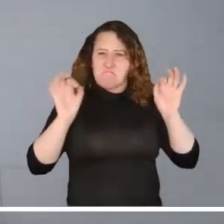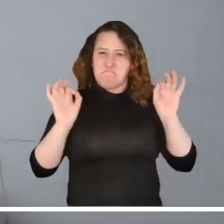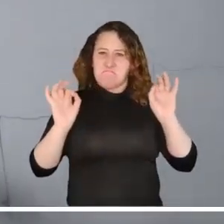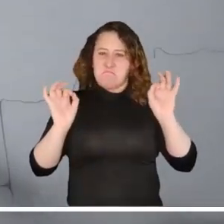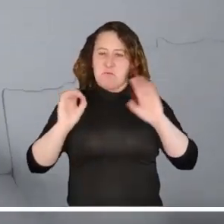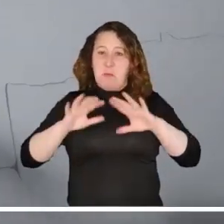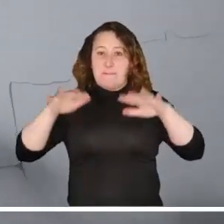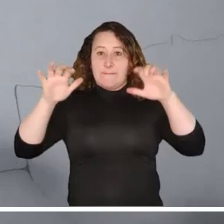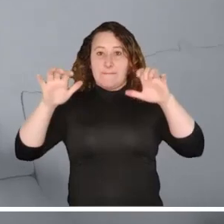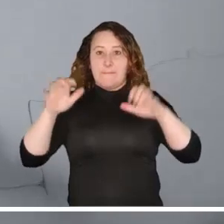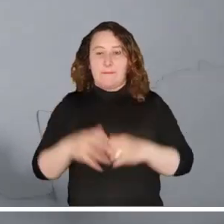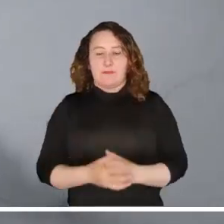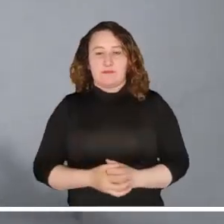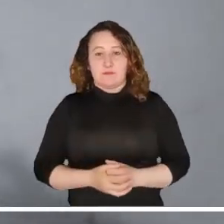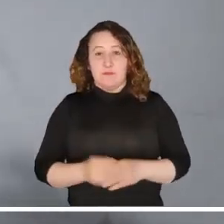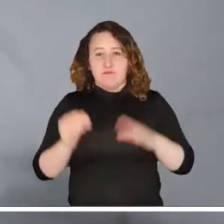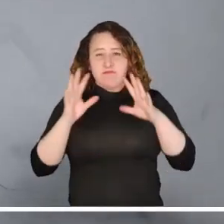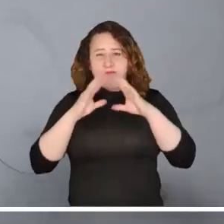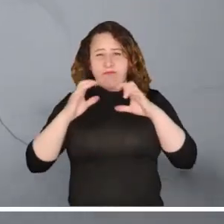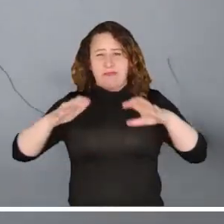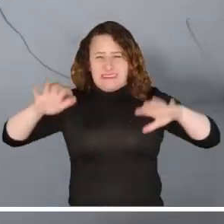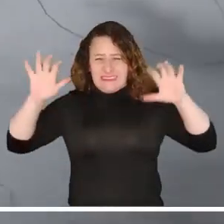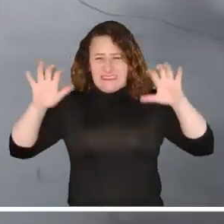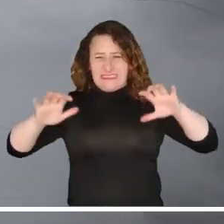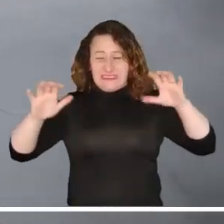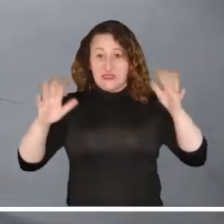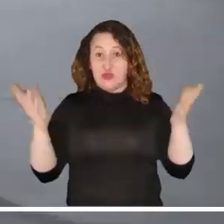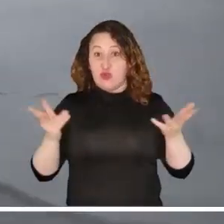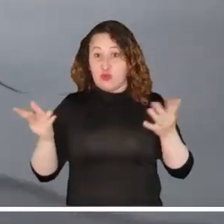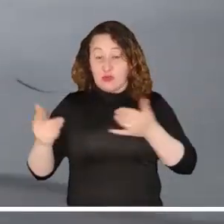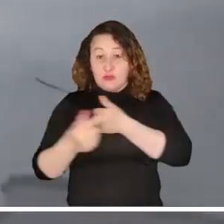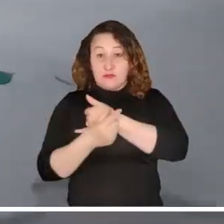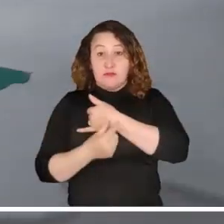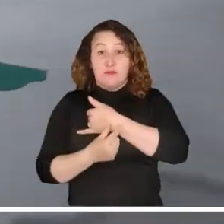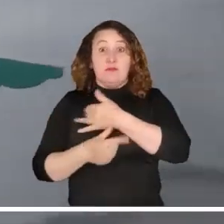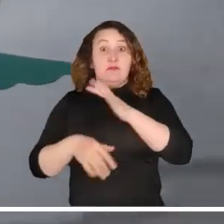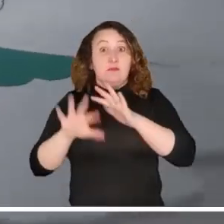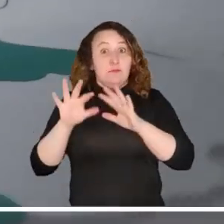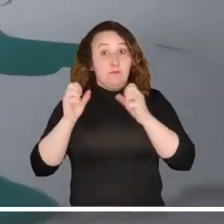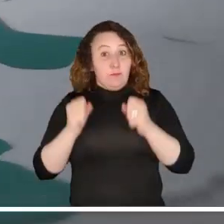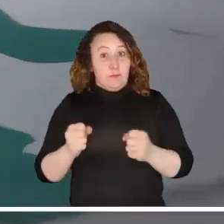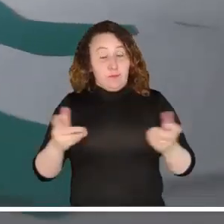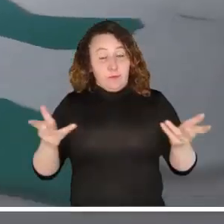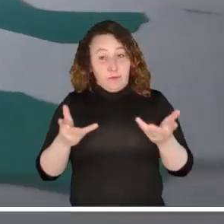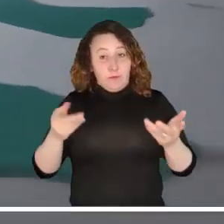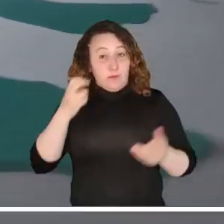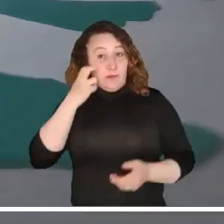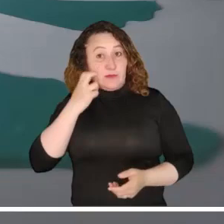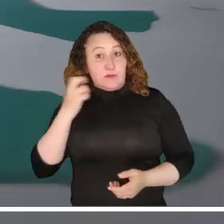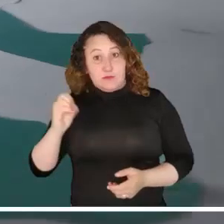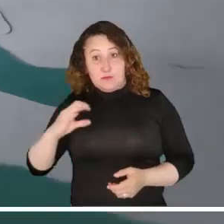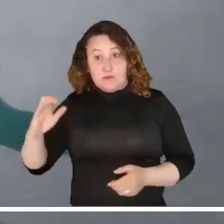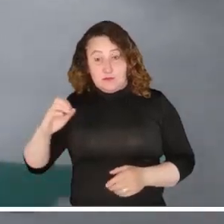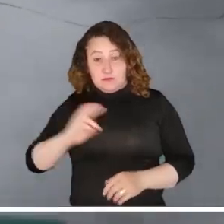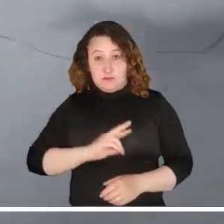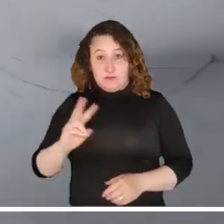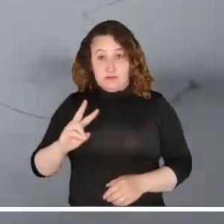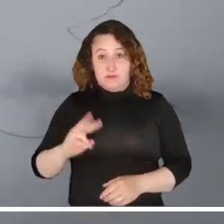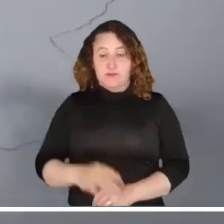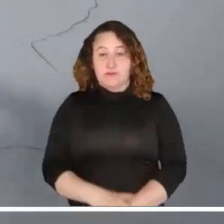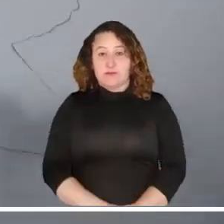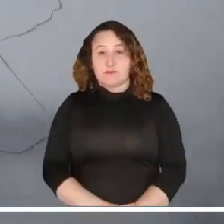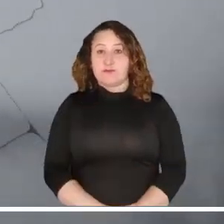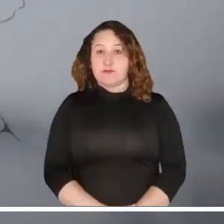dan tregua las nubes y las lluvias en el Pacífico. Las más importantes se prevén en Chocó y occidente de Valle del Cauca.